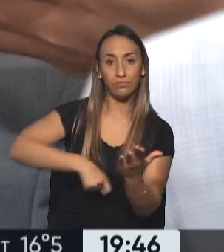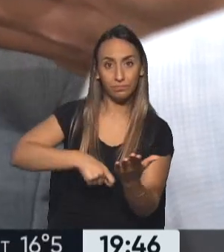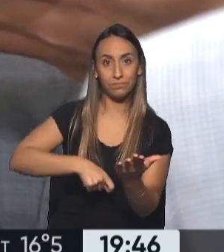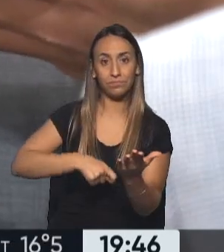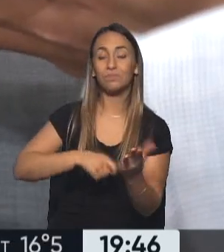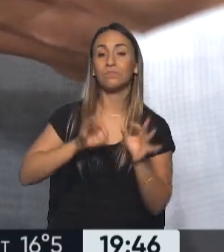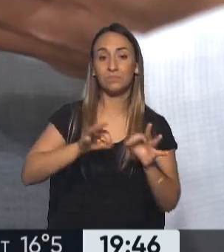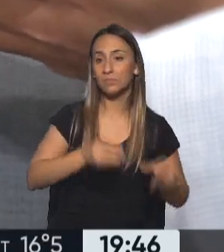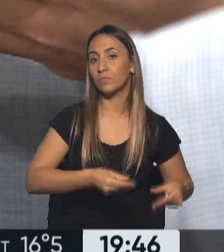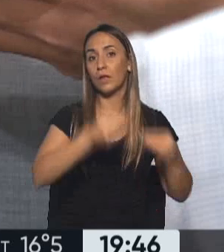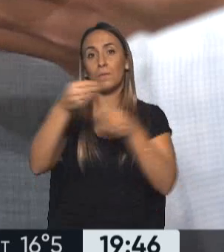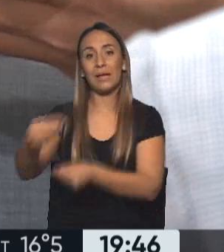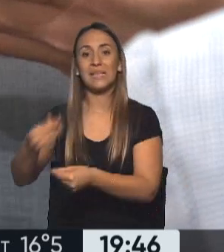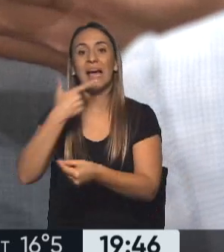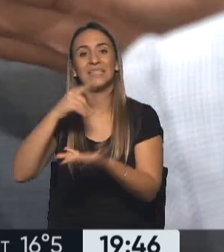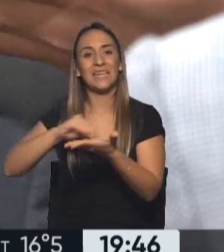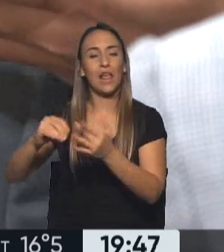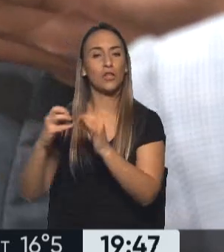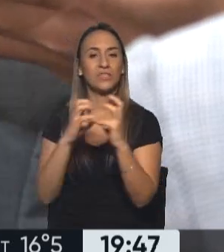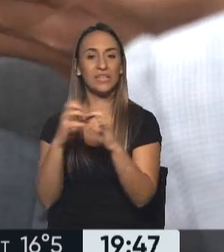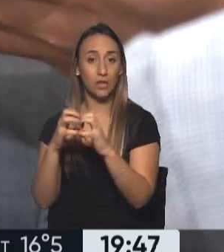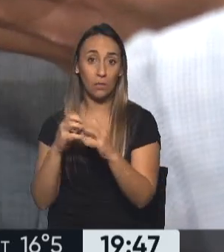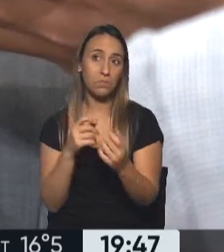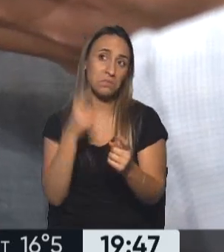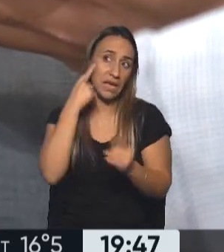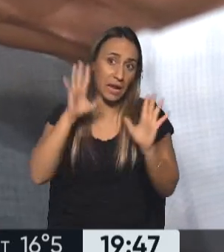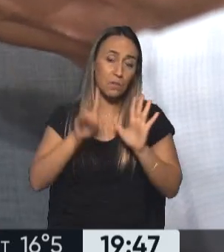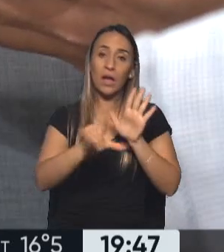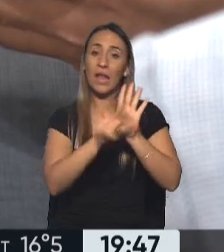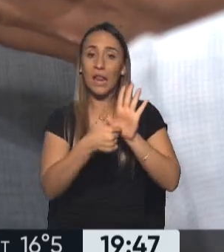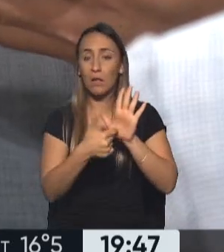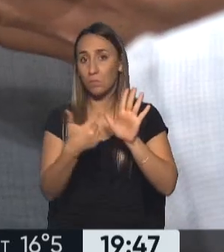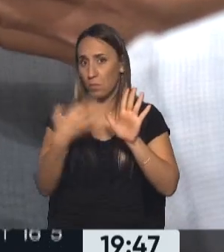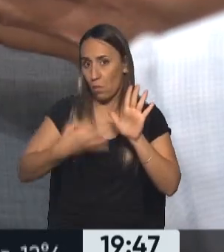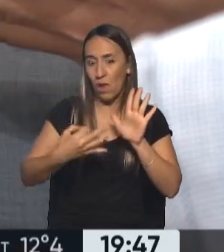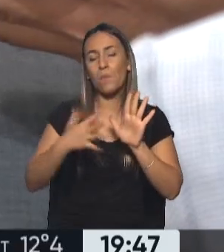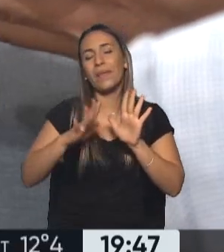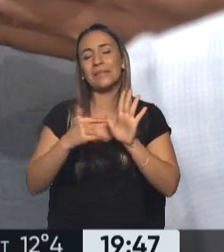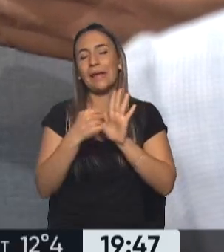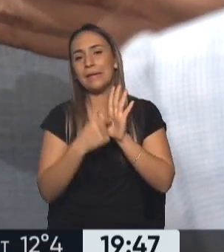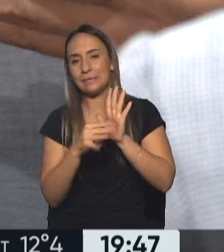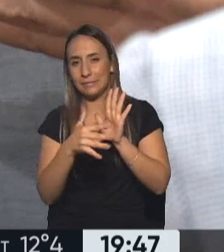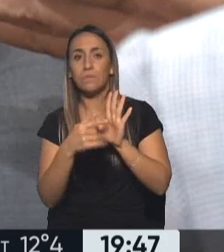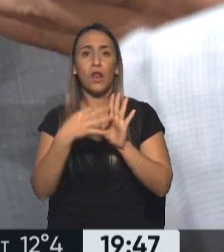recinto es realmente una buena ley. Como toda, puede ser perfectible, pero es una ley que